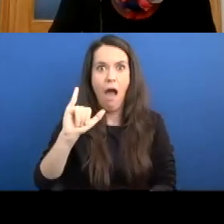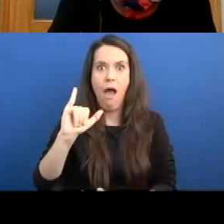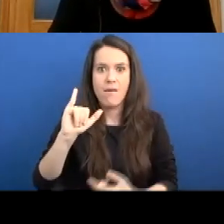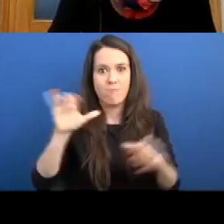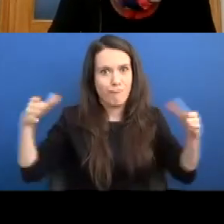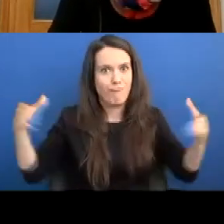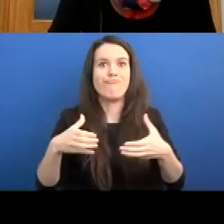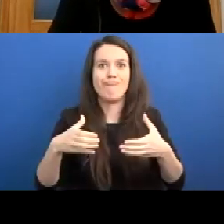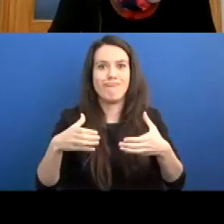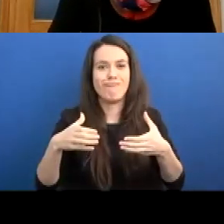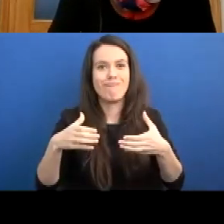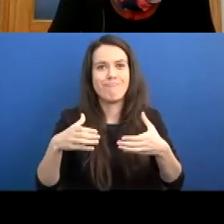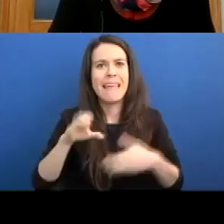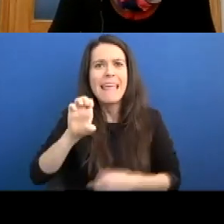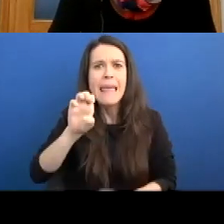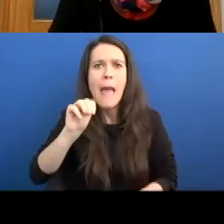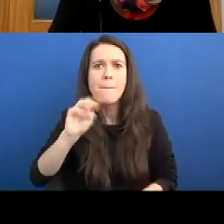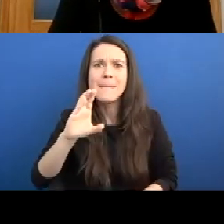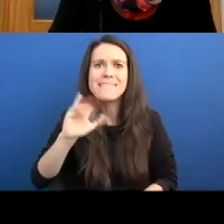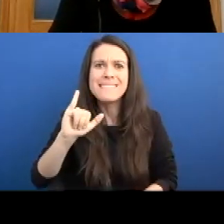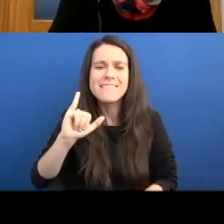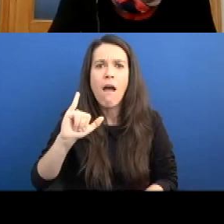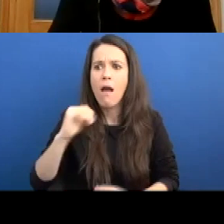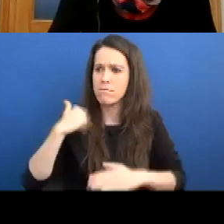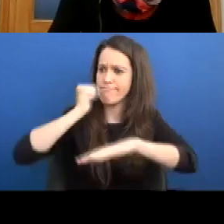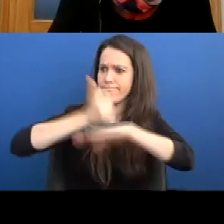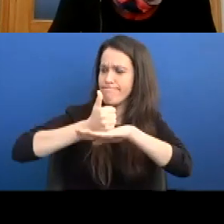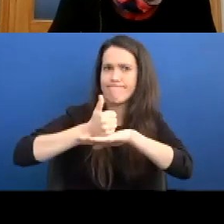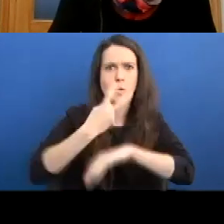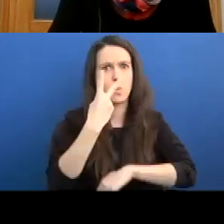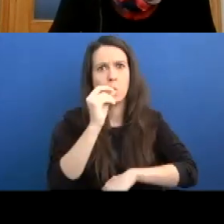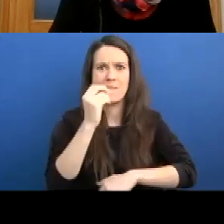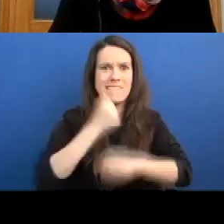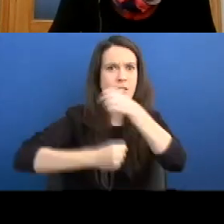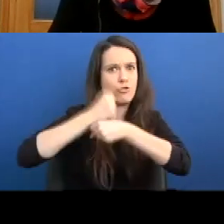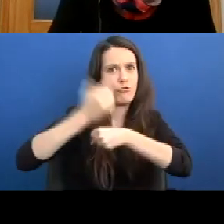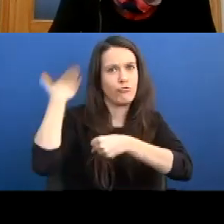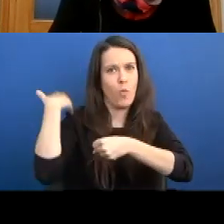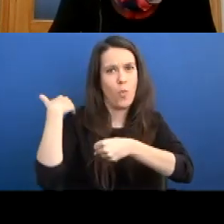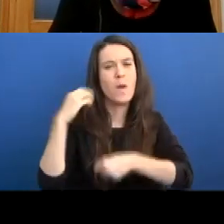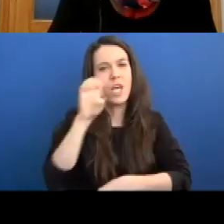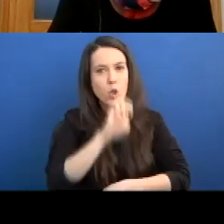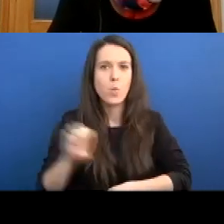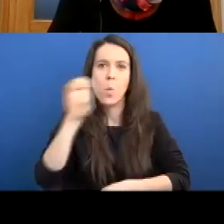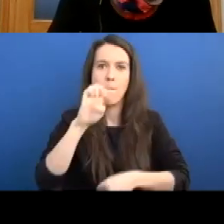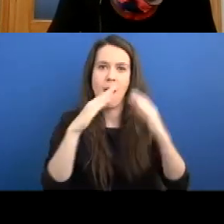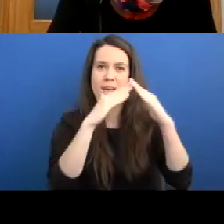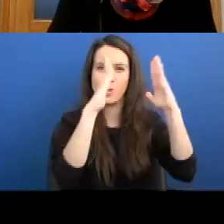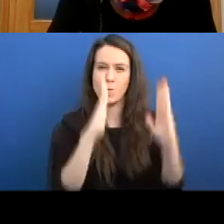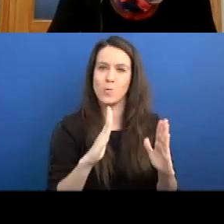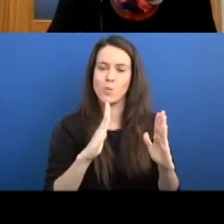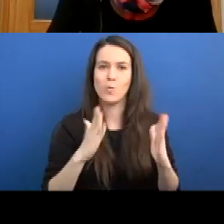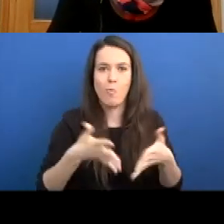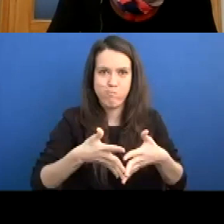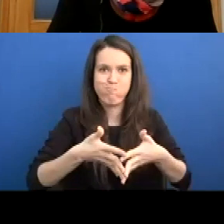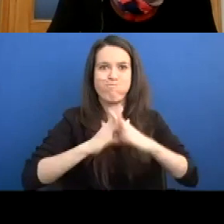único en el trayecto del consorcio europeo que se creó hace más de 20 años por parte de las instituciones